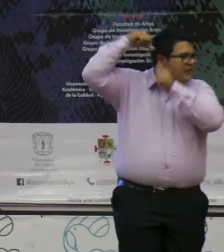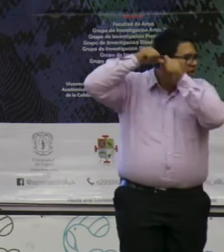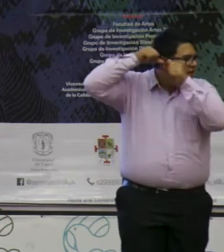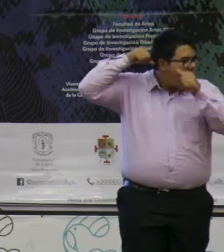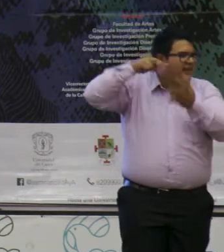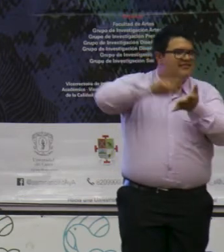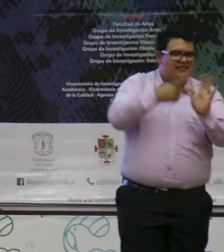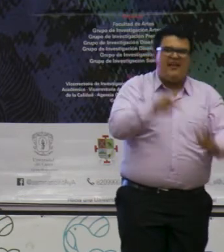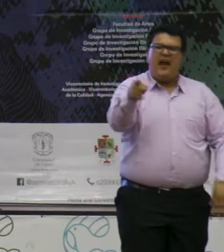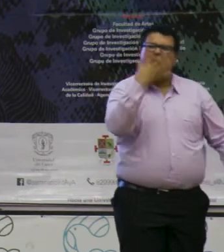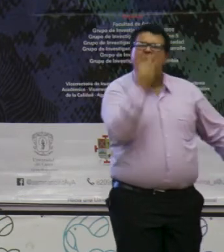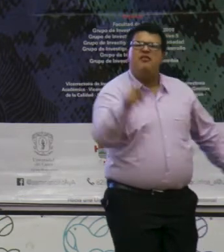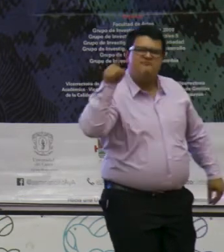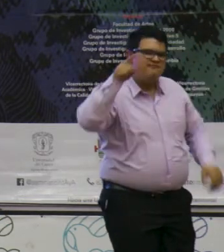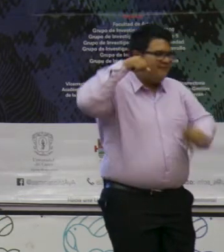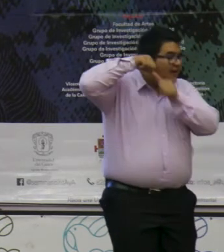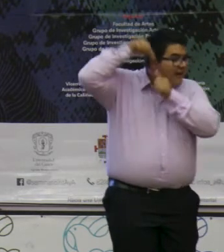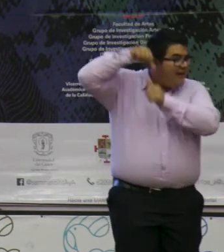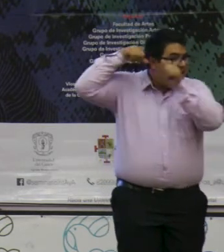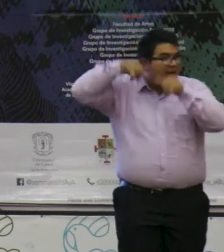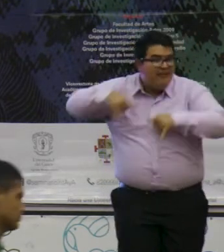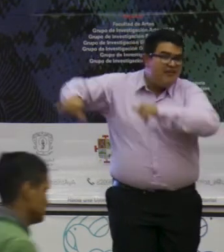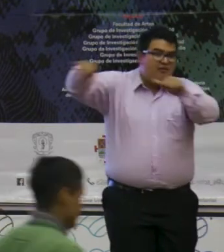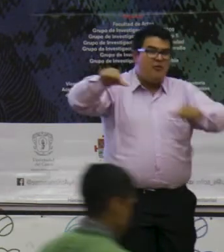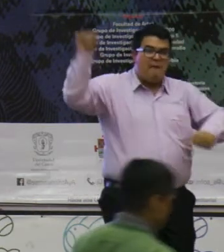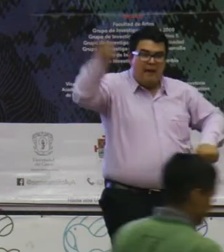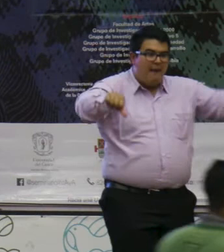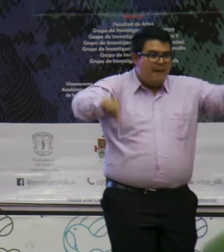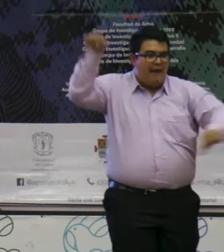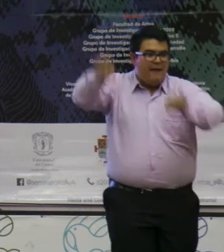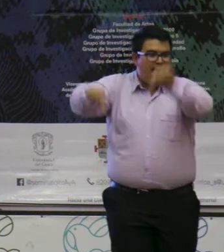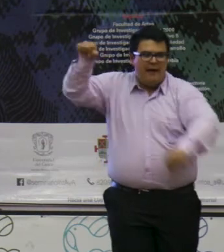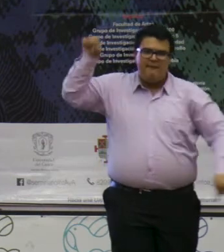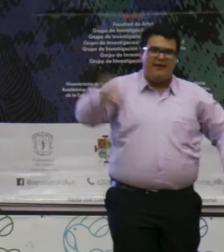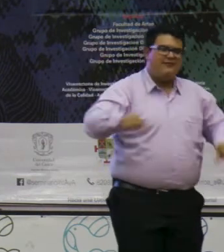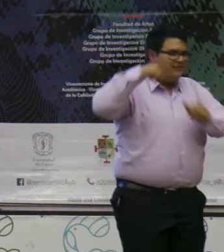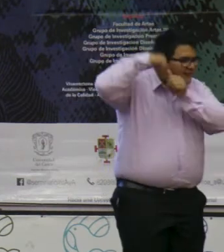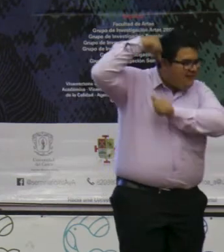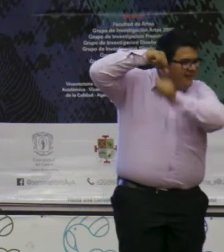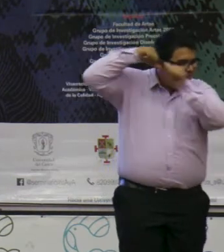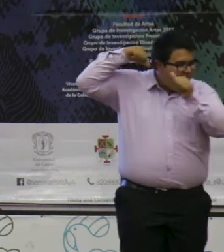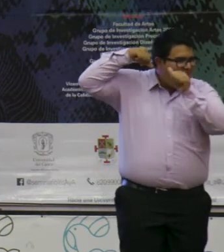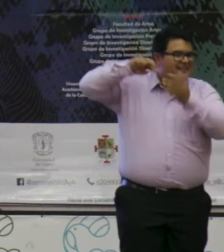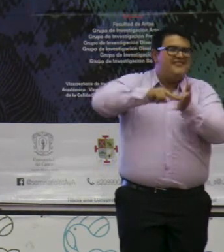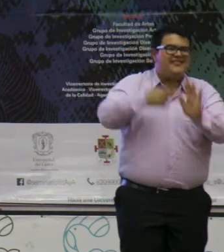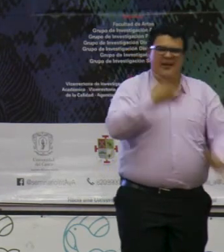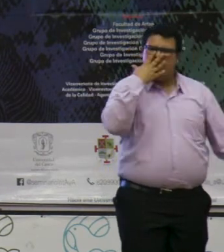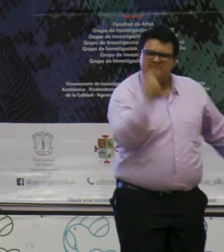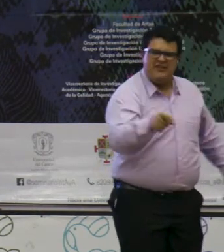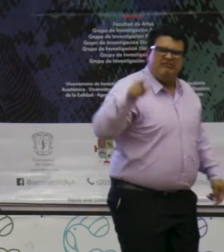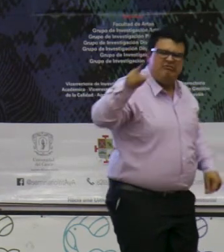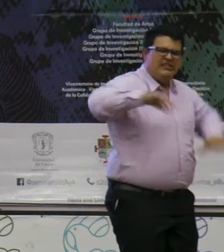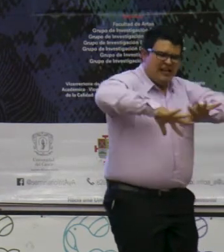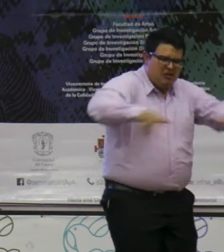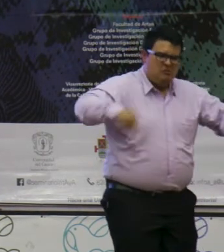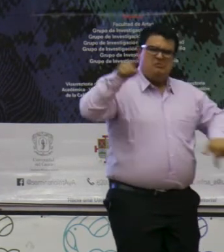tienen en sus orejas. Como andaban con esta joda moderna de volver patrón todo, ¿sí? De detectar y de hacer calado para todo, pues